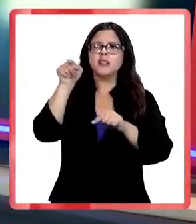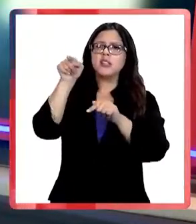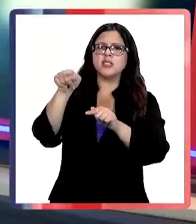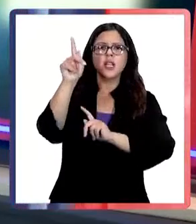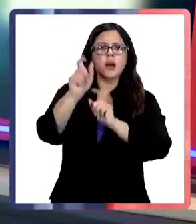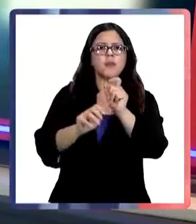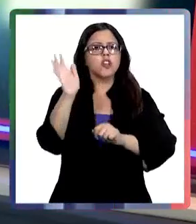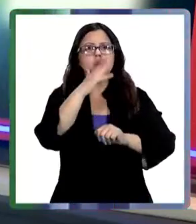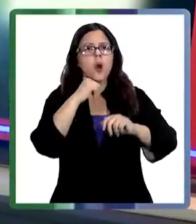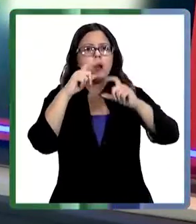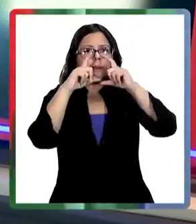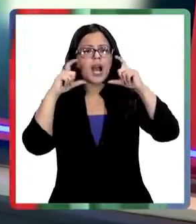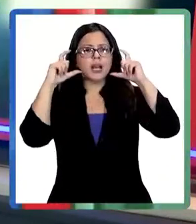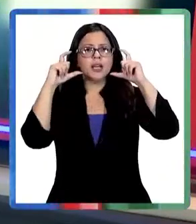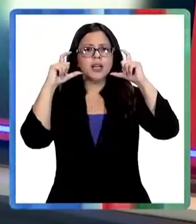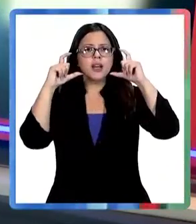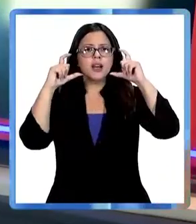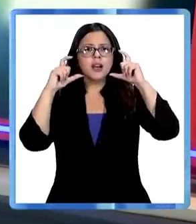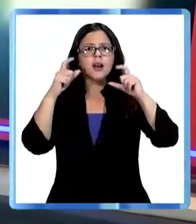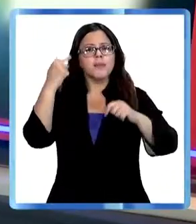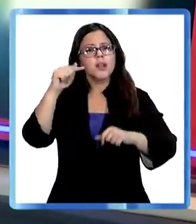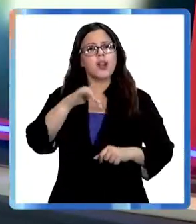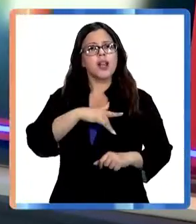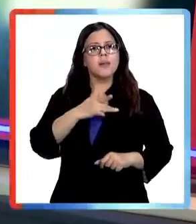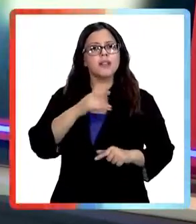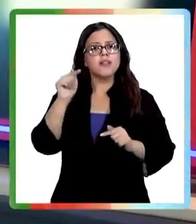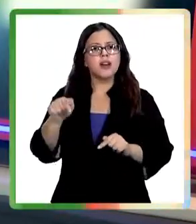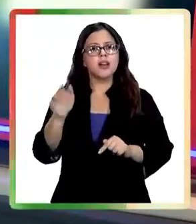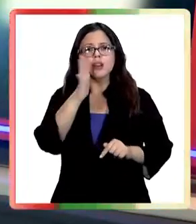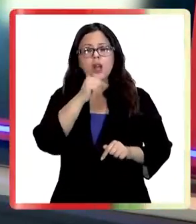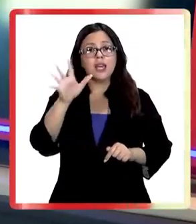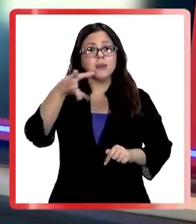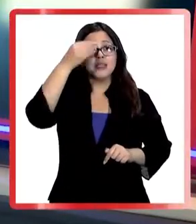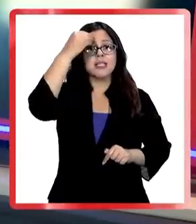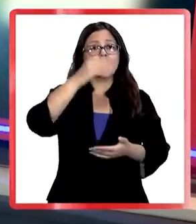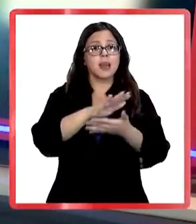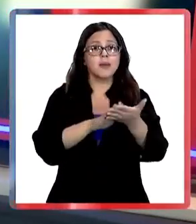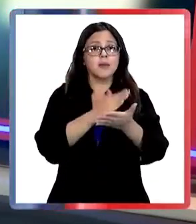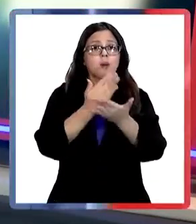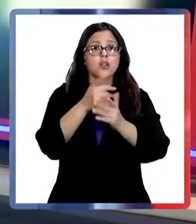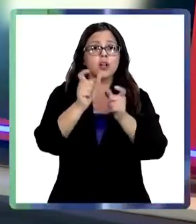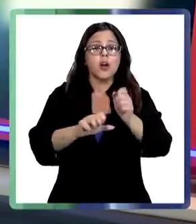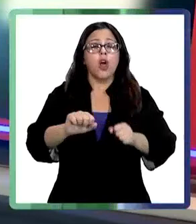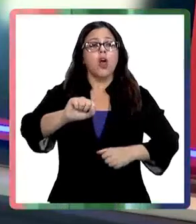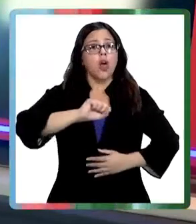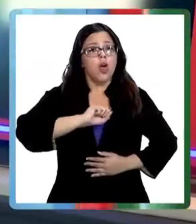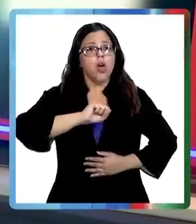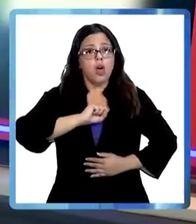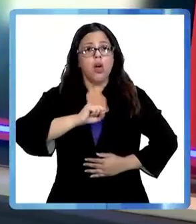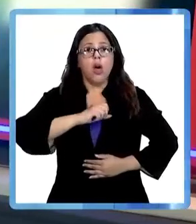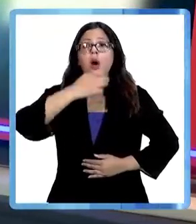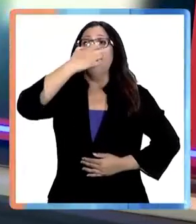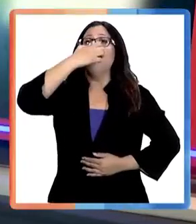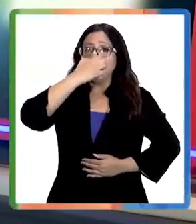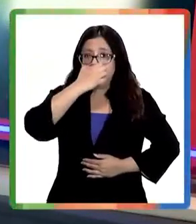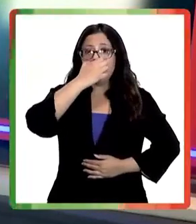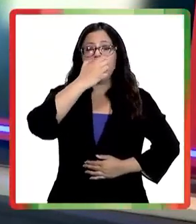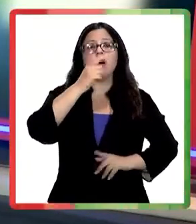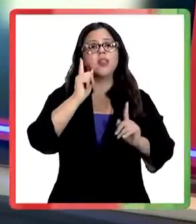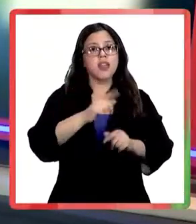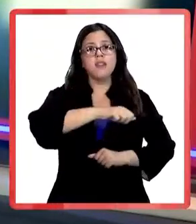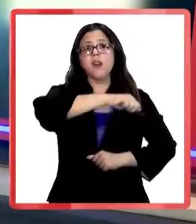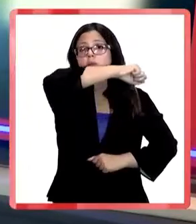que la gente ya no usa mascarilla y lamentablemente no quedó el aprendizaje de que cuando las personas tosen o tienen que estornudar, tienen que